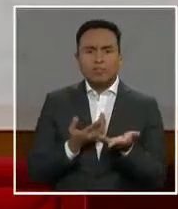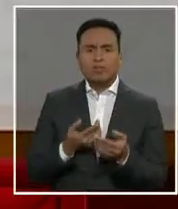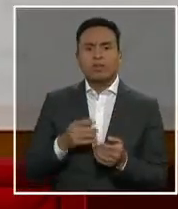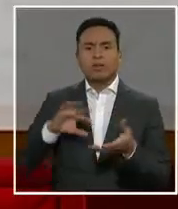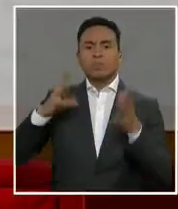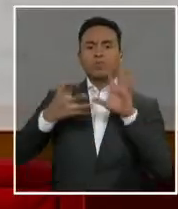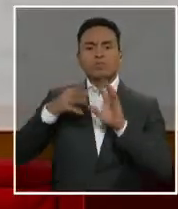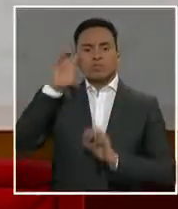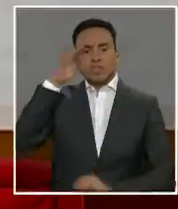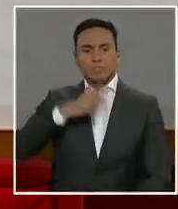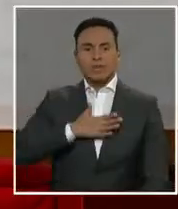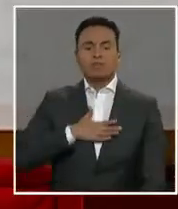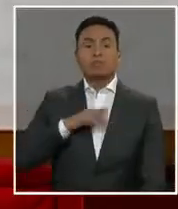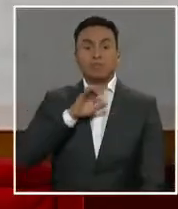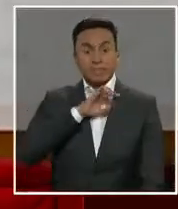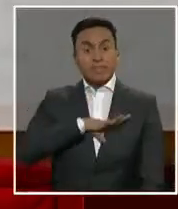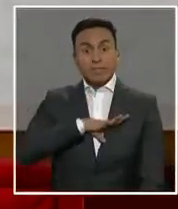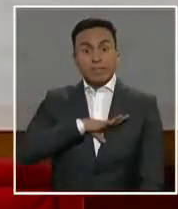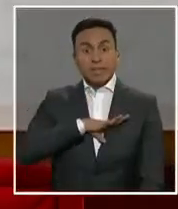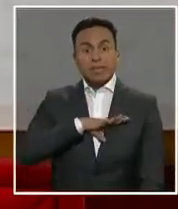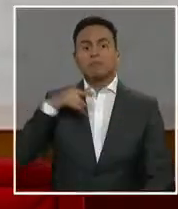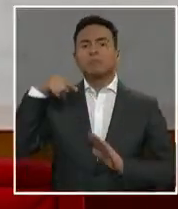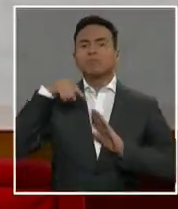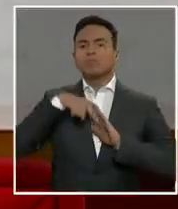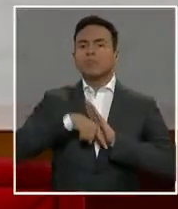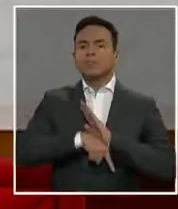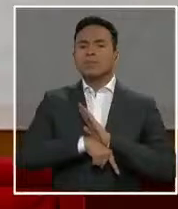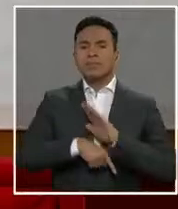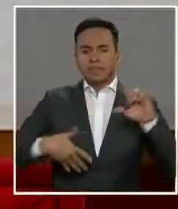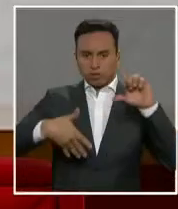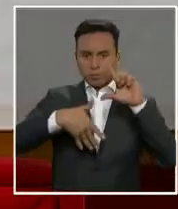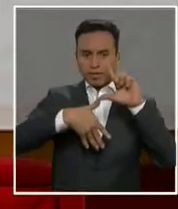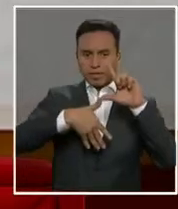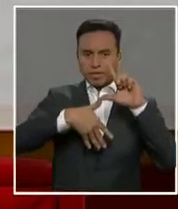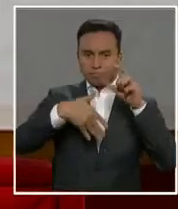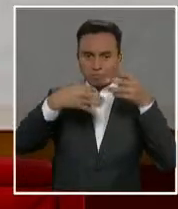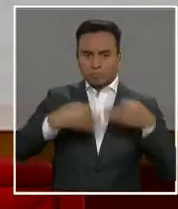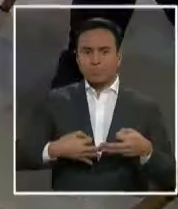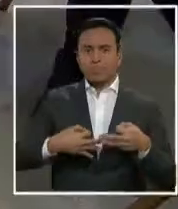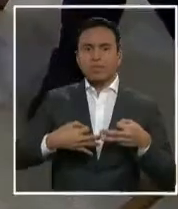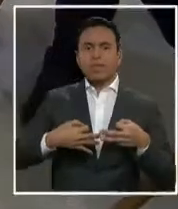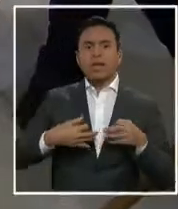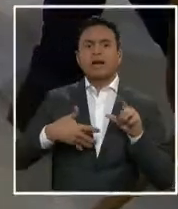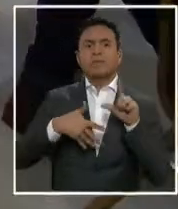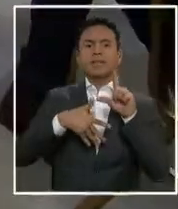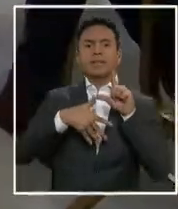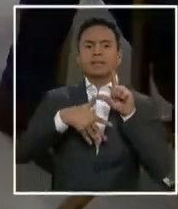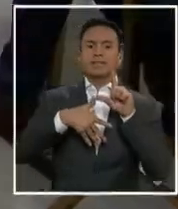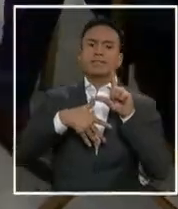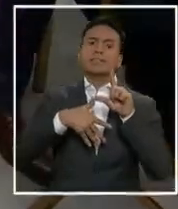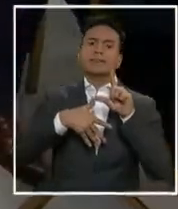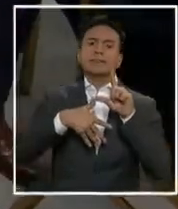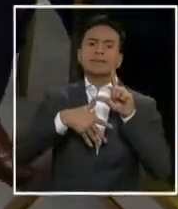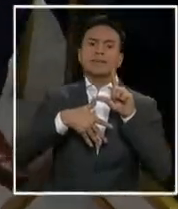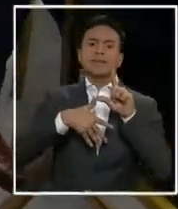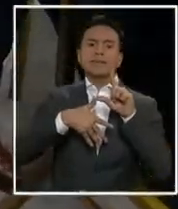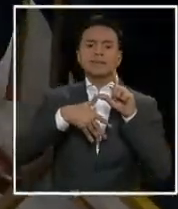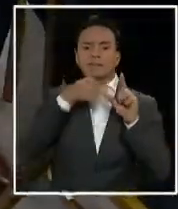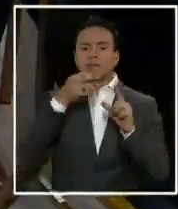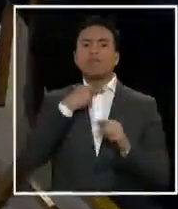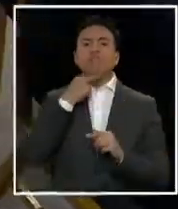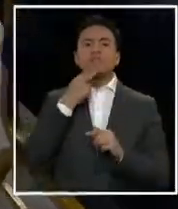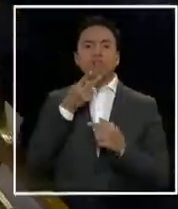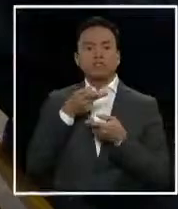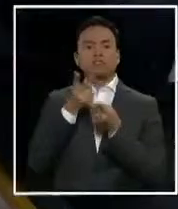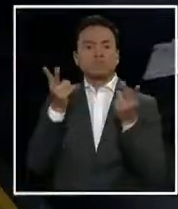mundo sepa que Chile es profundamente latinoamericano y desde América Latina es desde donde levantaremos nuestra